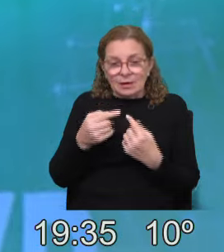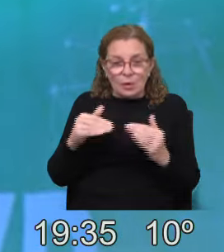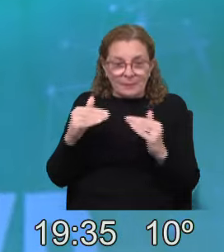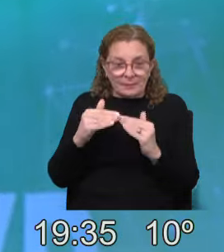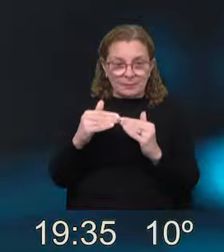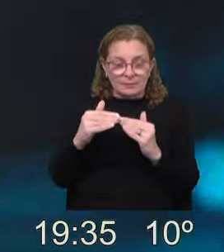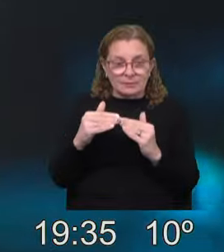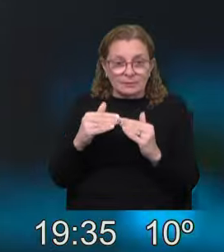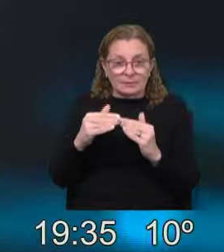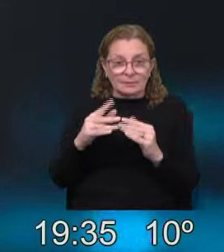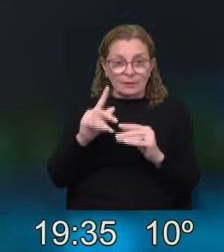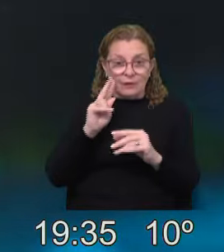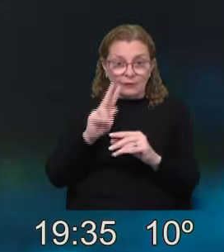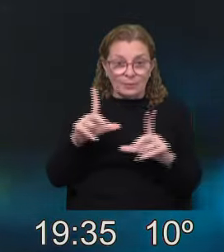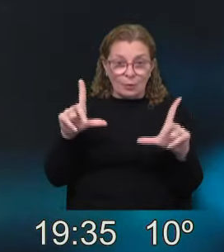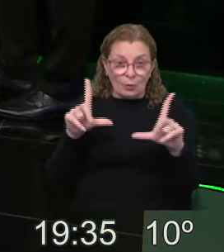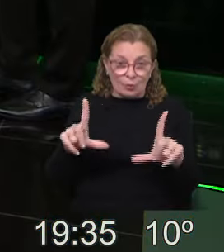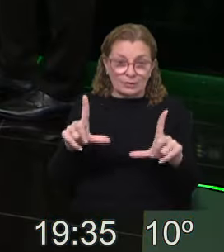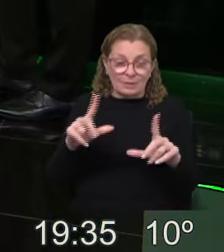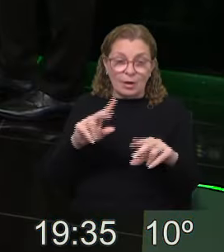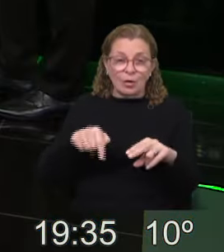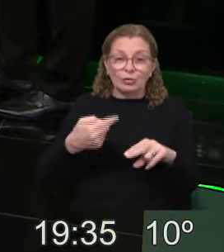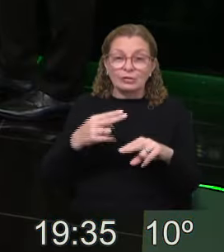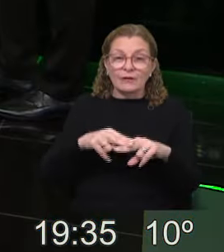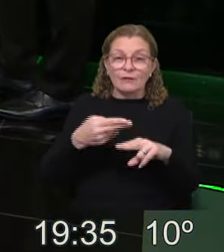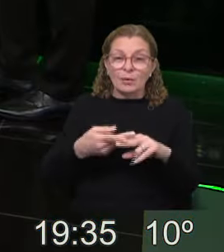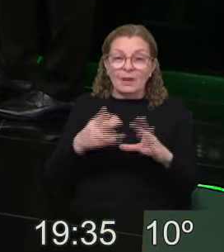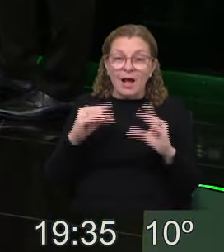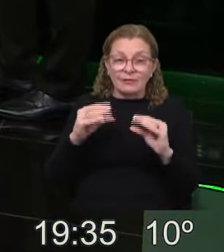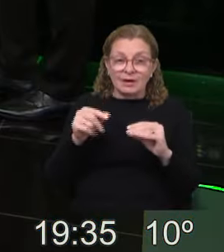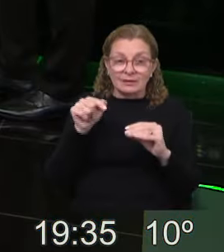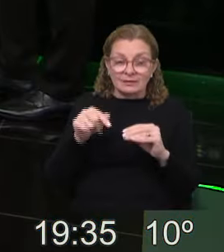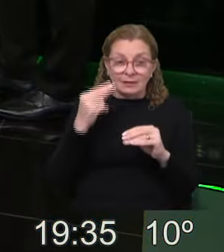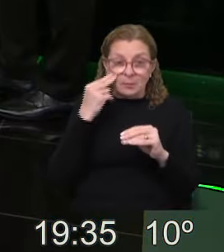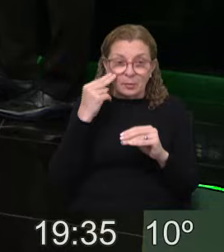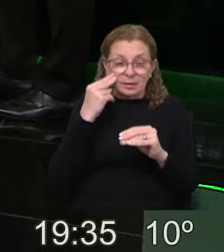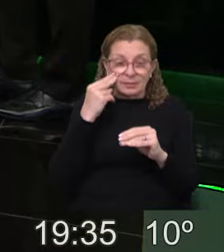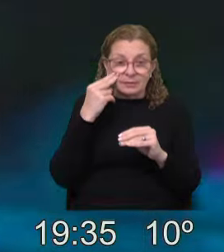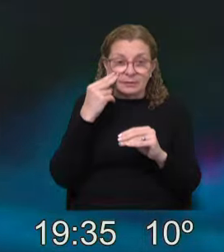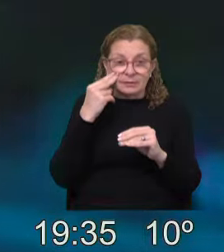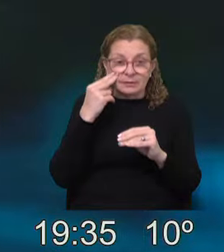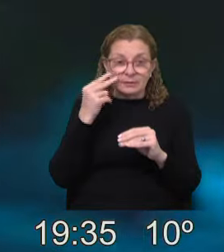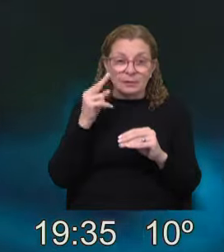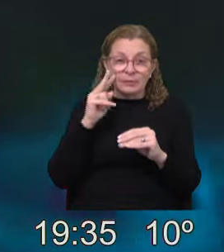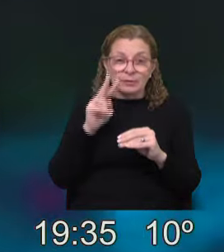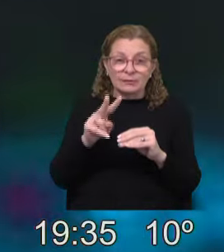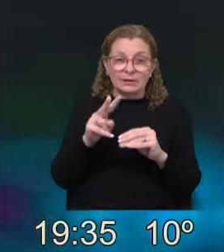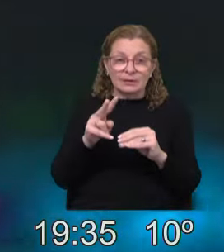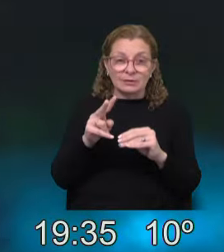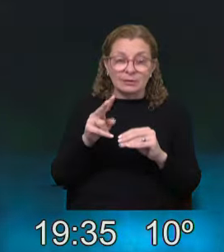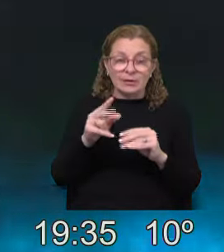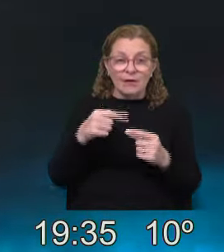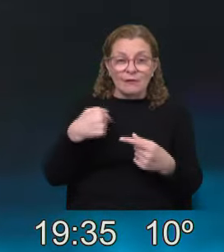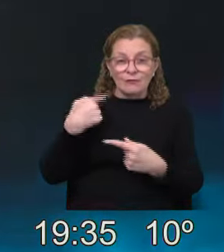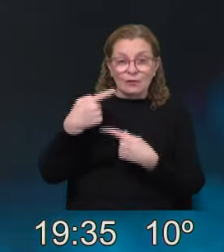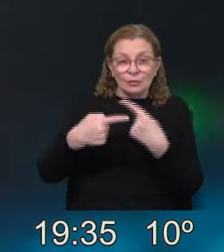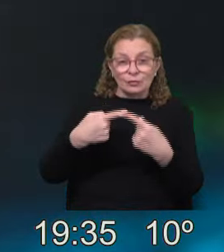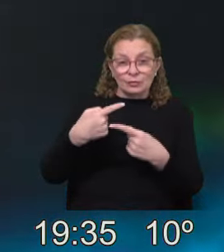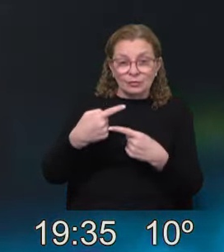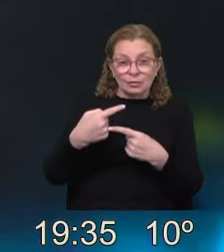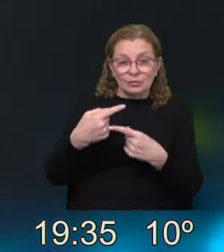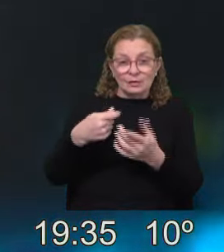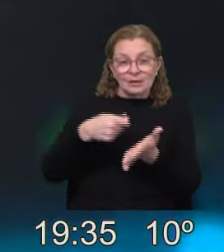ahora lo que tenemos en la última placa es otra forma de abordar esta misma problemática y ahora lo que estamos viendo Es la evolución de la masa de